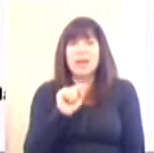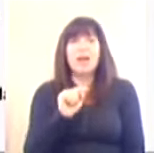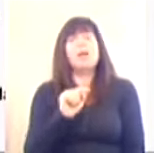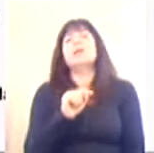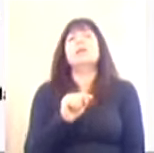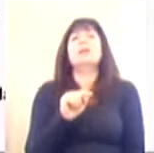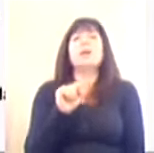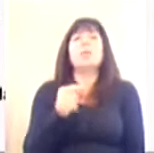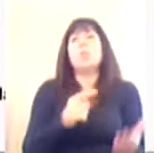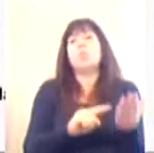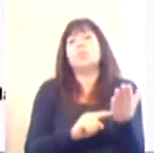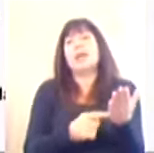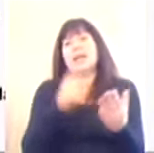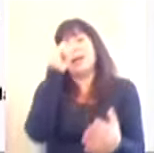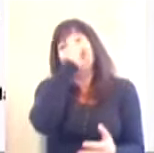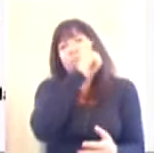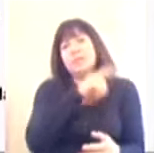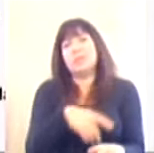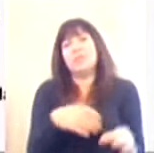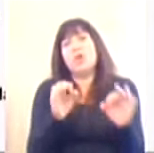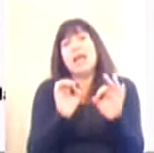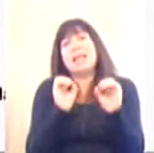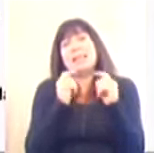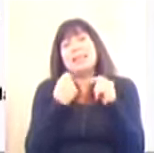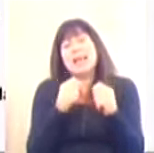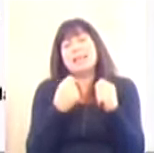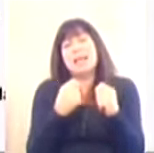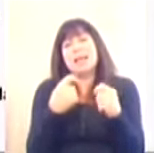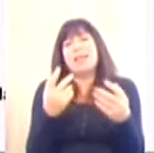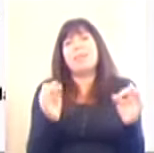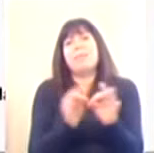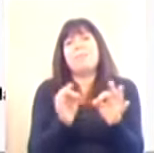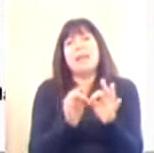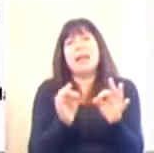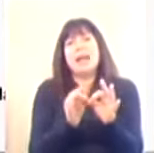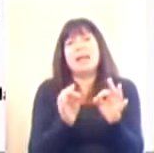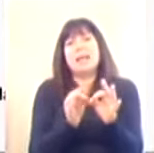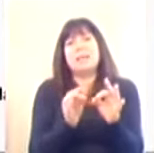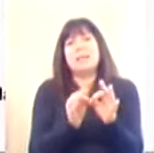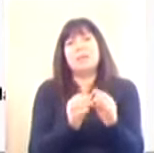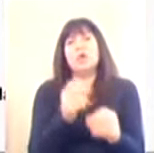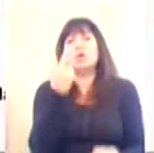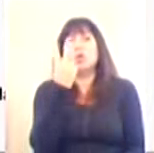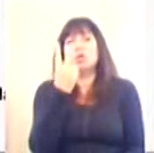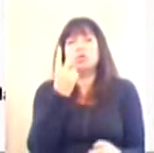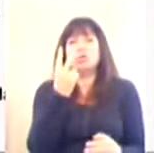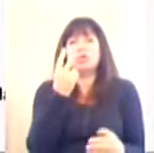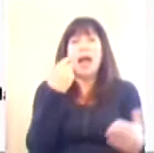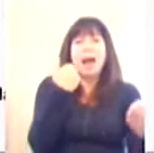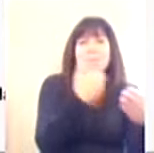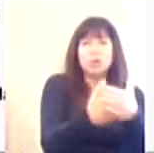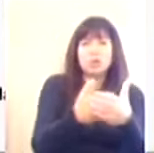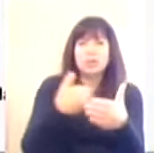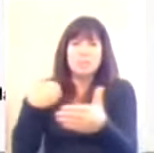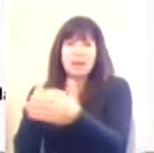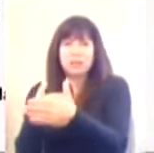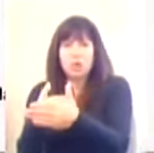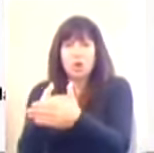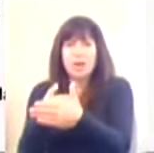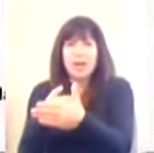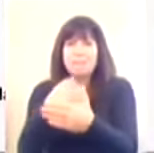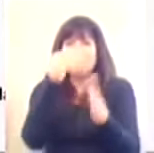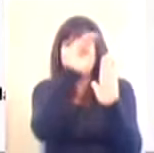vez más técnica y compleja que voy a tratar de explicar, en dos aproximaciones a aquellas medidas que son